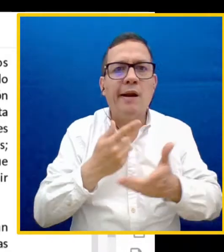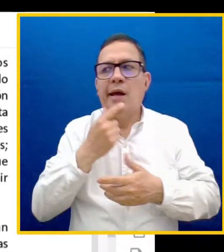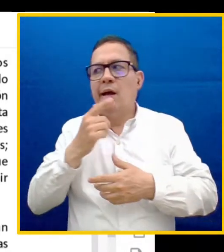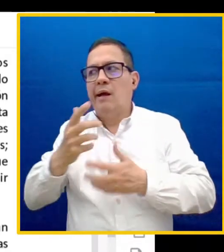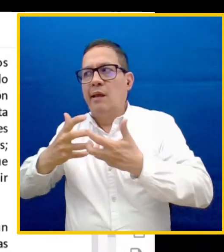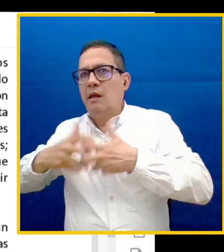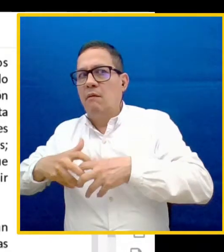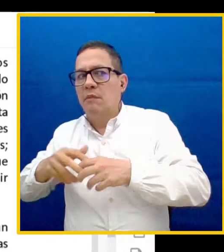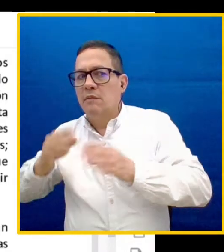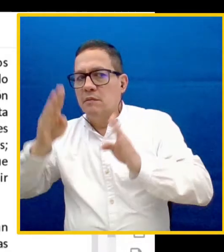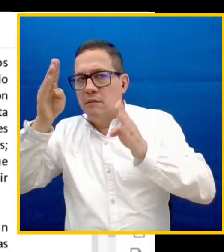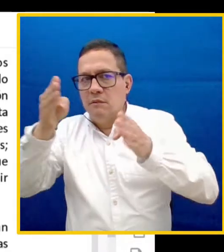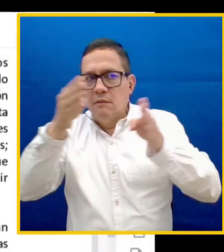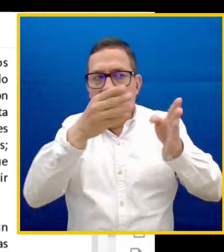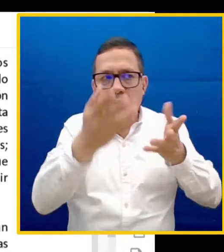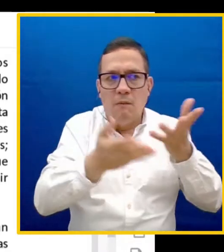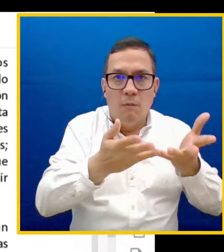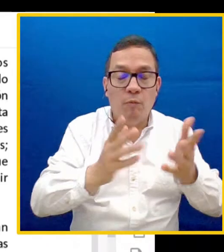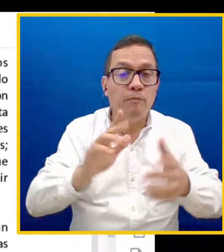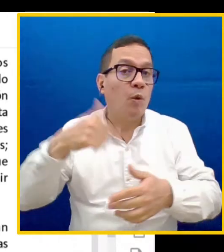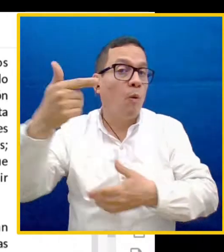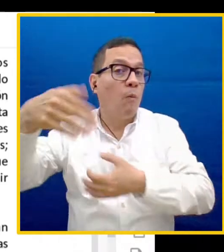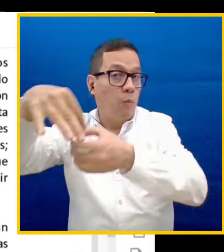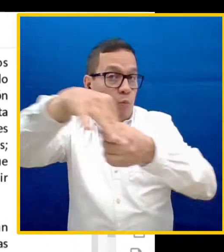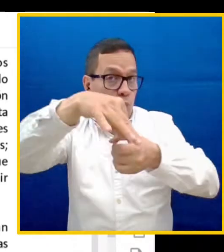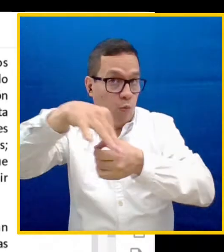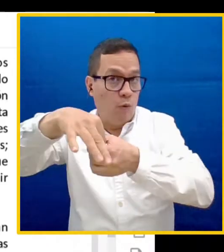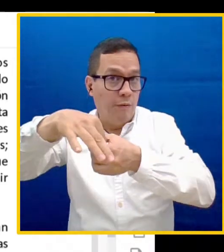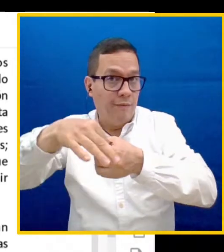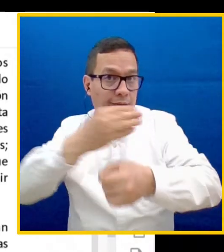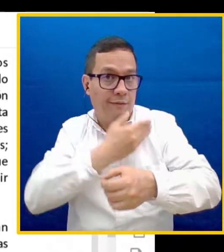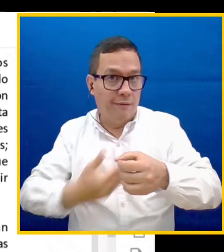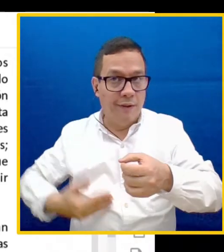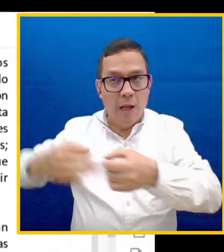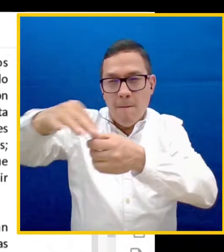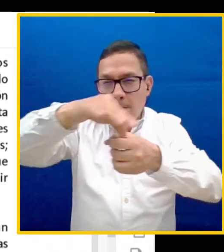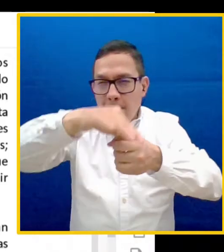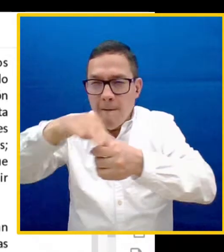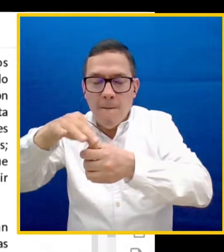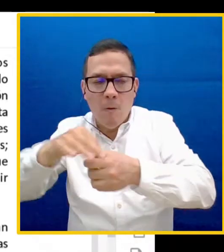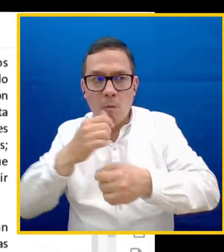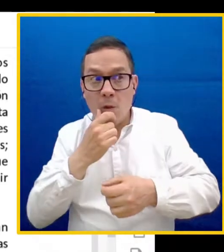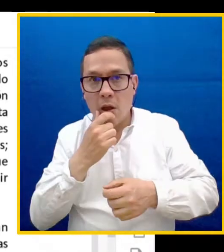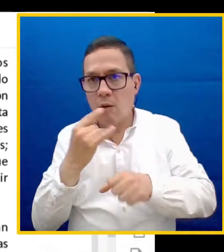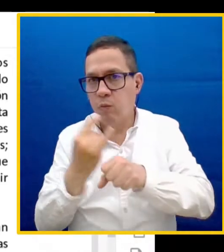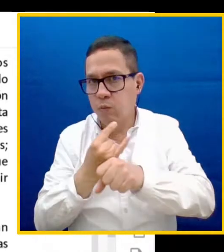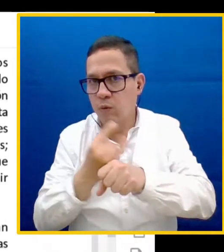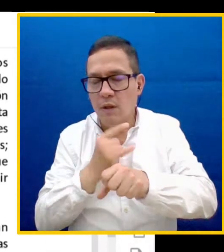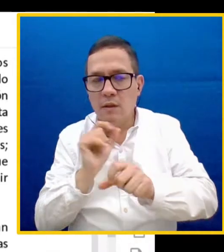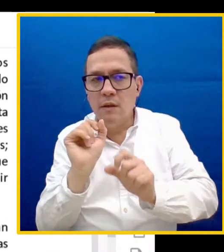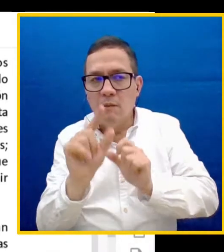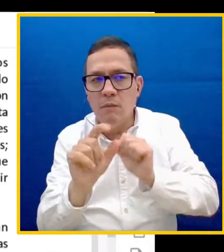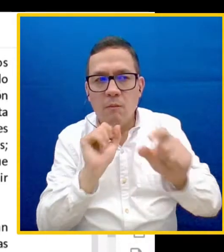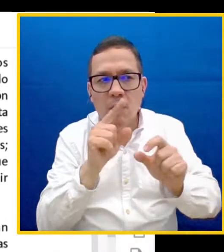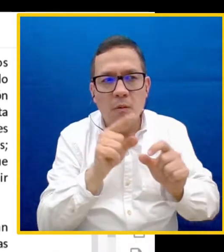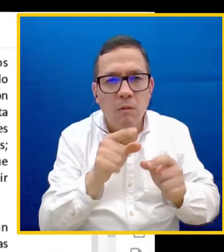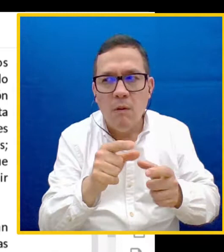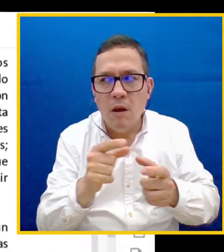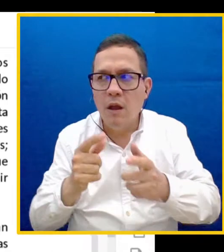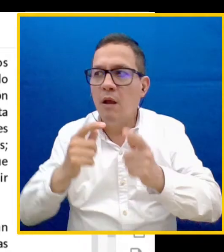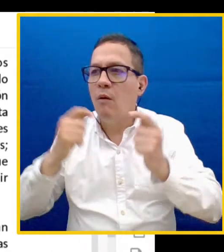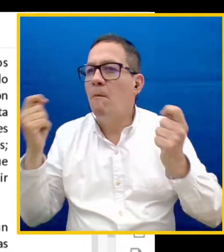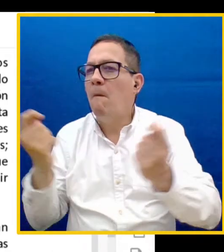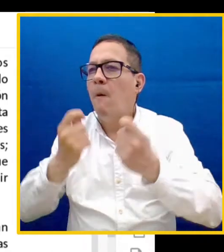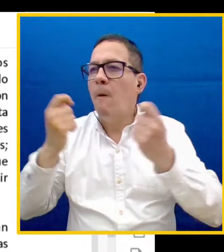empresarial. En épocas preelectorales se emplean estos recursos para planificar las campañas de los partidos